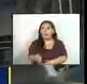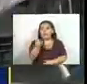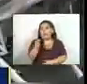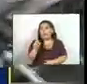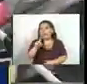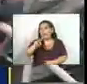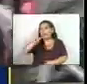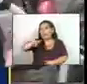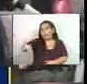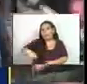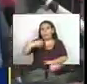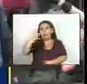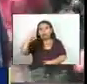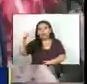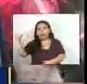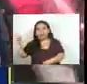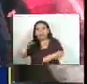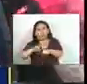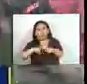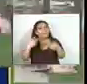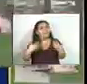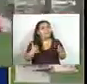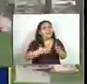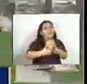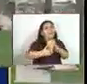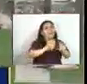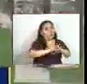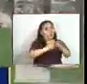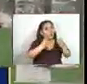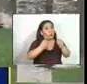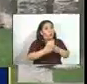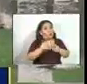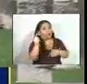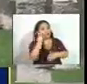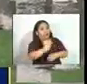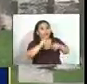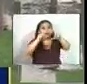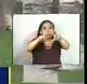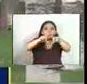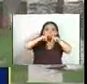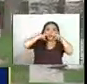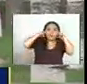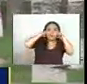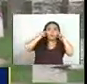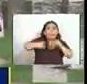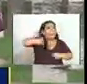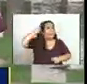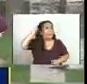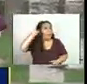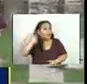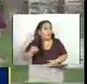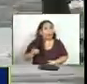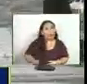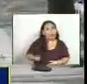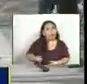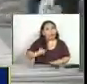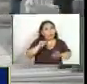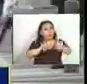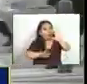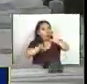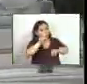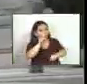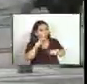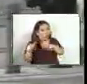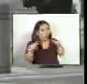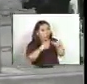12 millones de alumnos comenzaban las clases con el uso obligatorio de mascarillas para profesores y alumnos mayores de 11 años